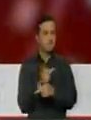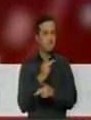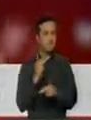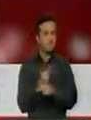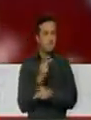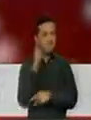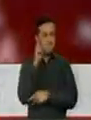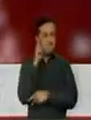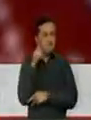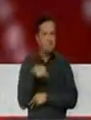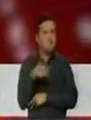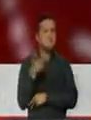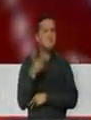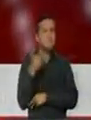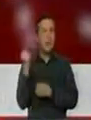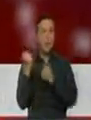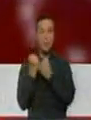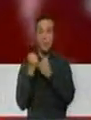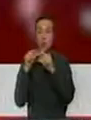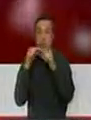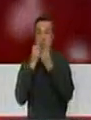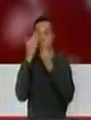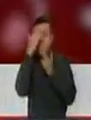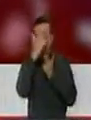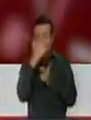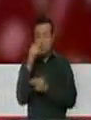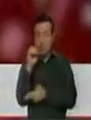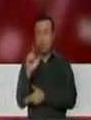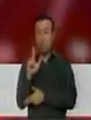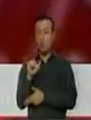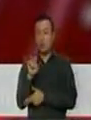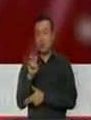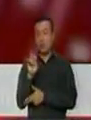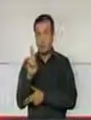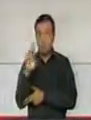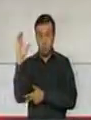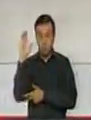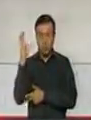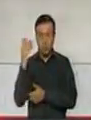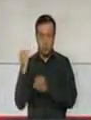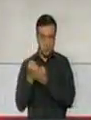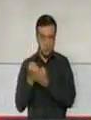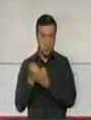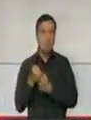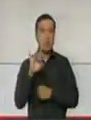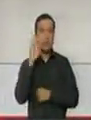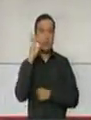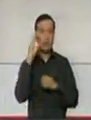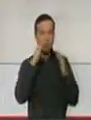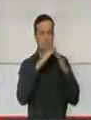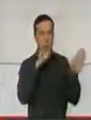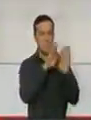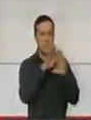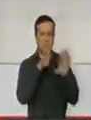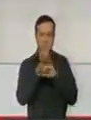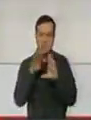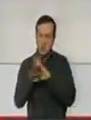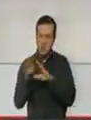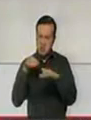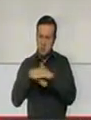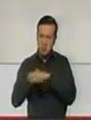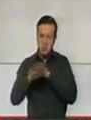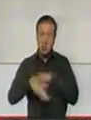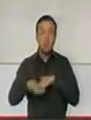autoridades policiales, apoyaba al grupo de delincuencia organizada Oliver Sinisterra. 18 allanamientos en 11 cantones en 6 provincias